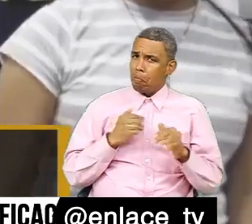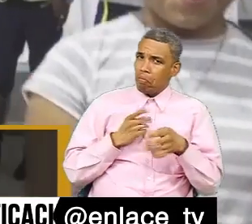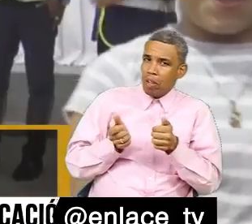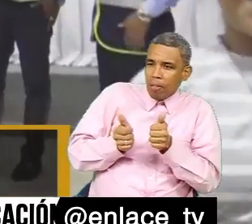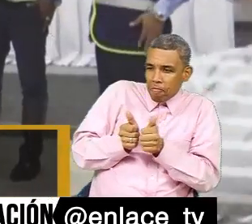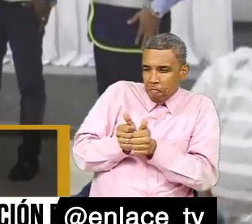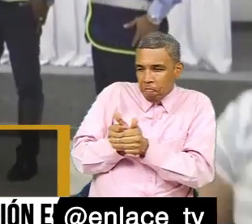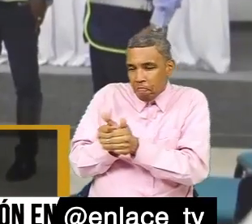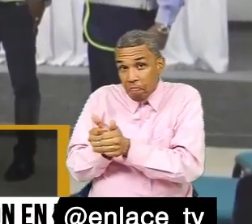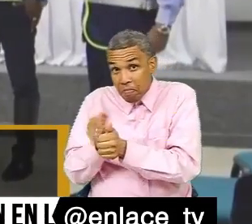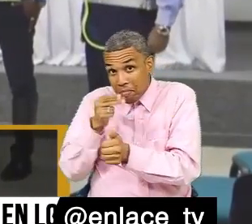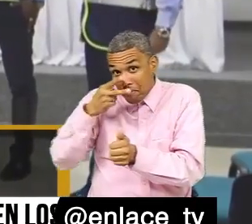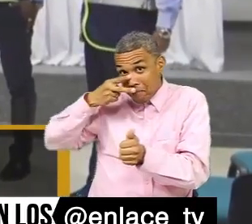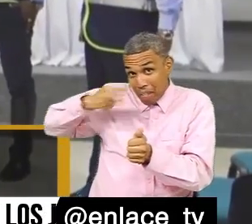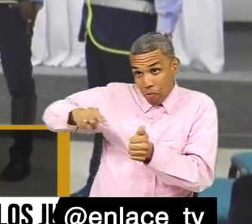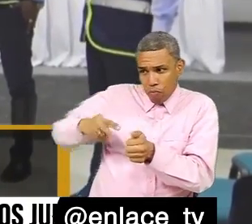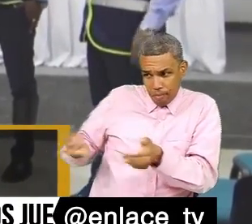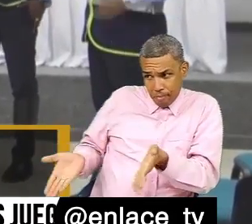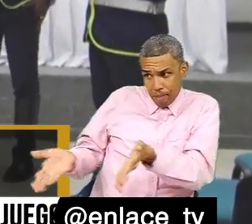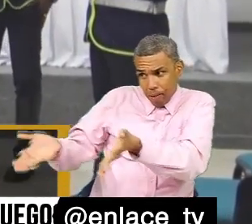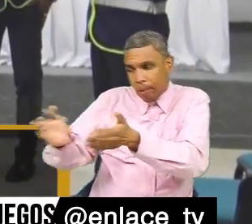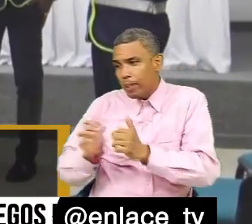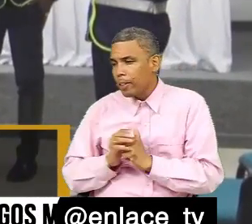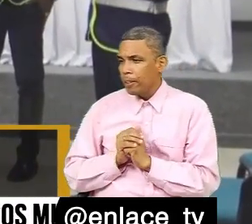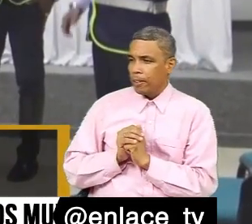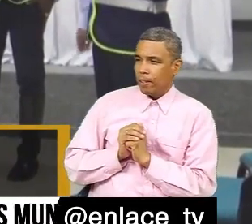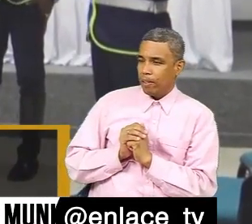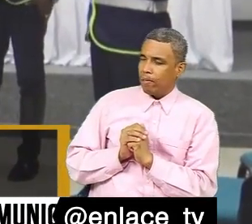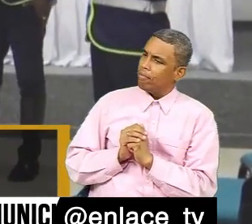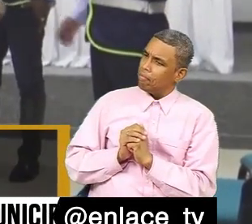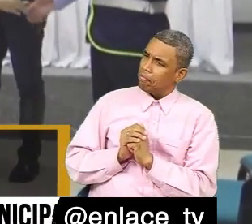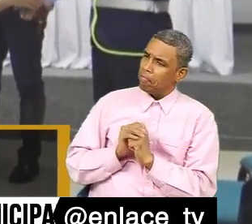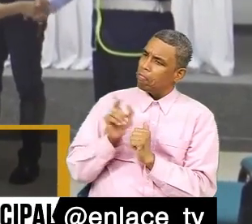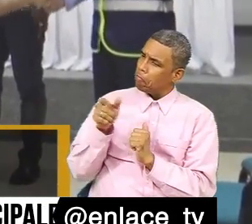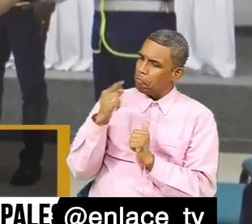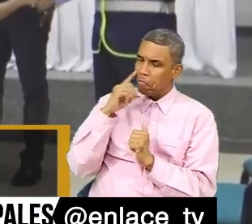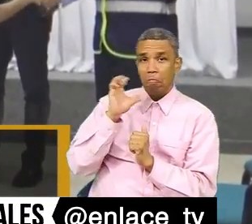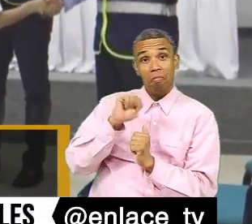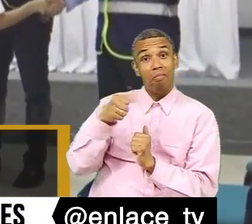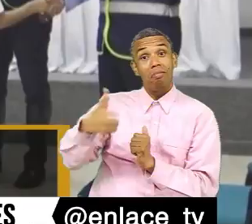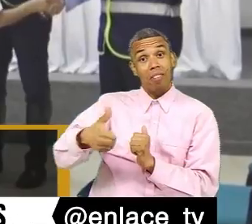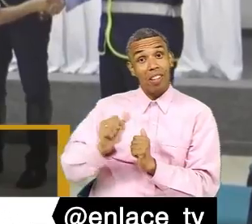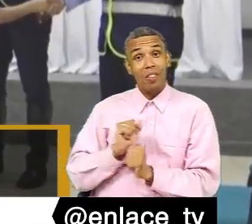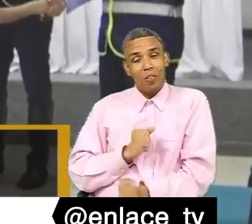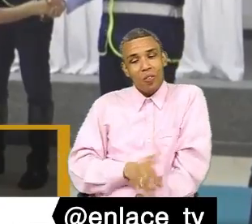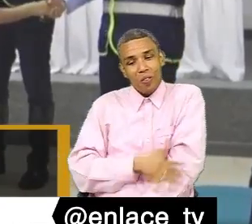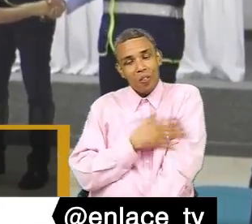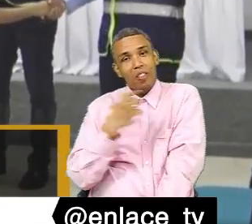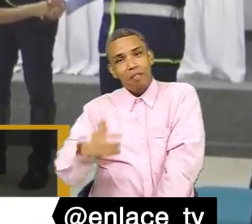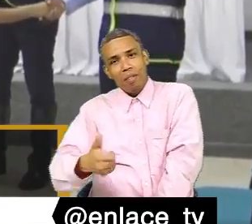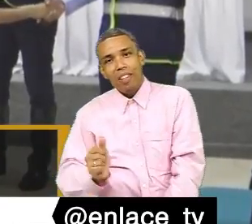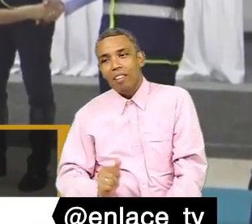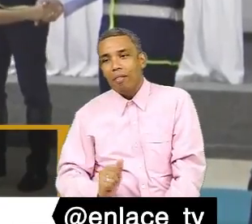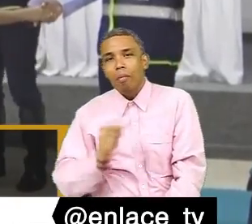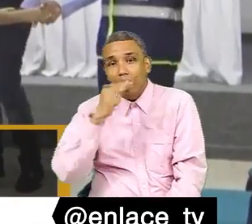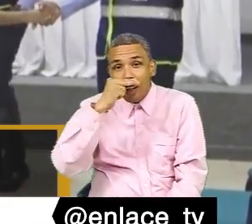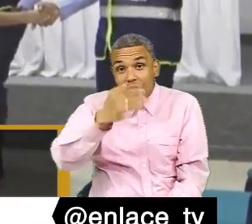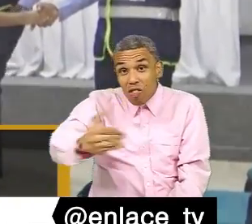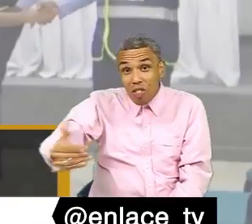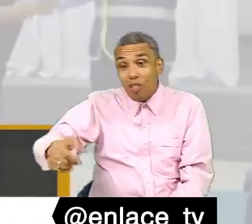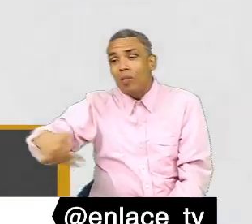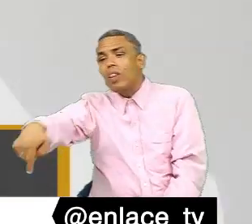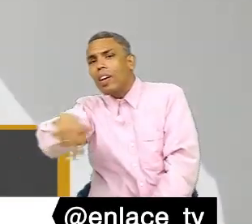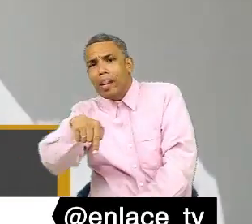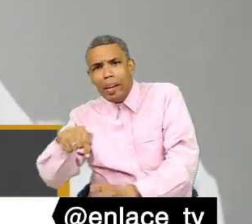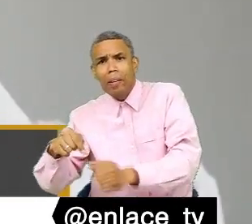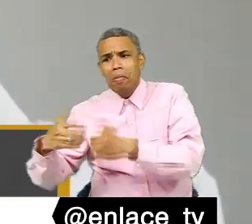pues ahora que vengo a la charla, a la capacitación, pues a la inducción, me voy súper más emocionada por el trabajo que se va a comenzar a hacer con